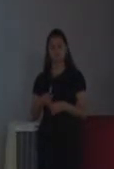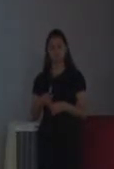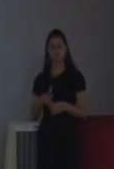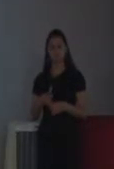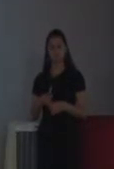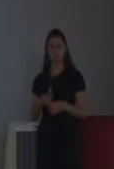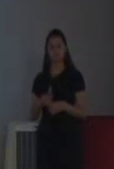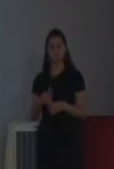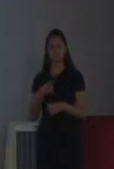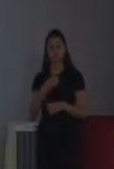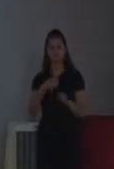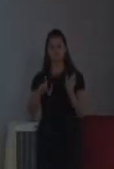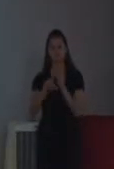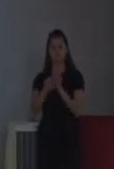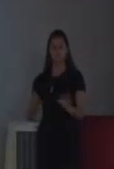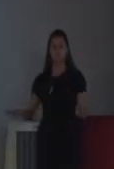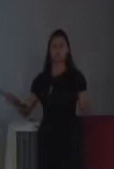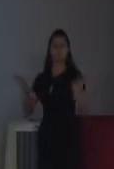importante